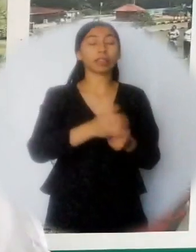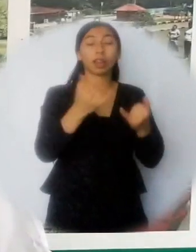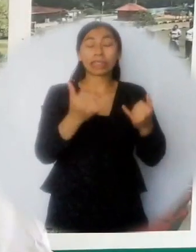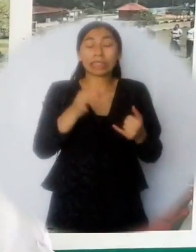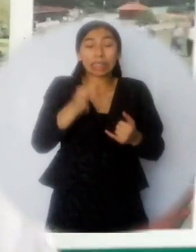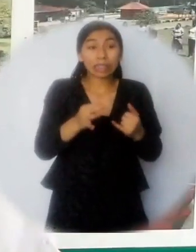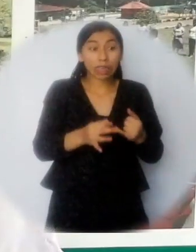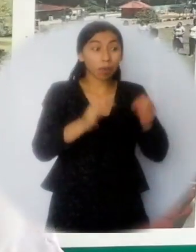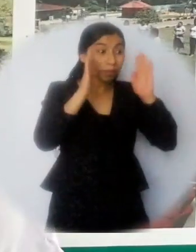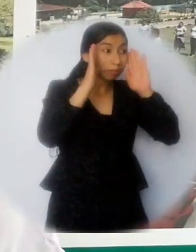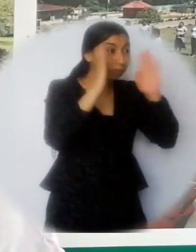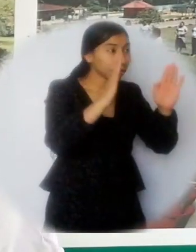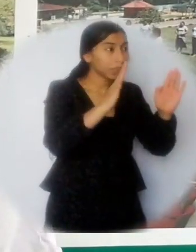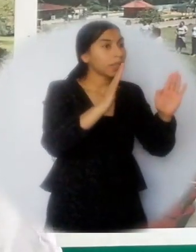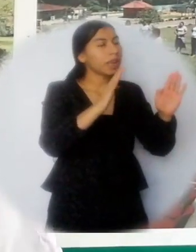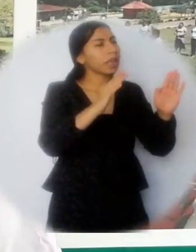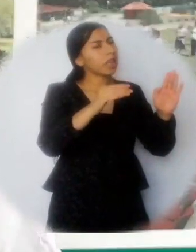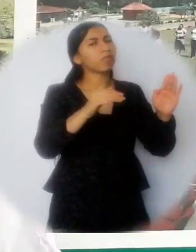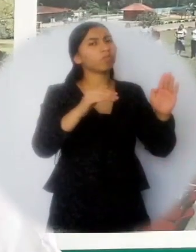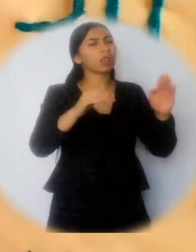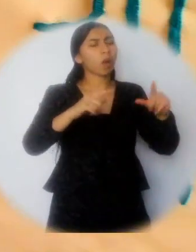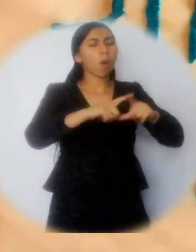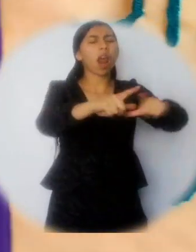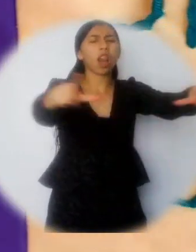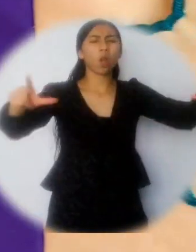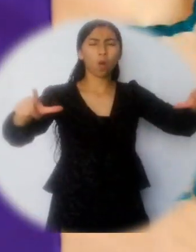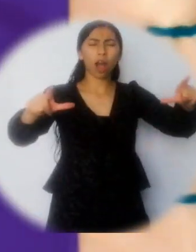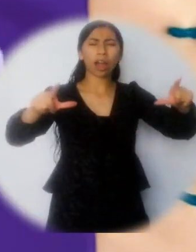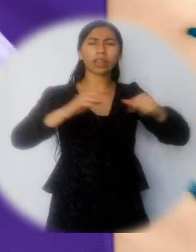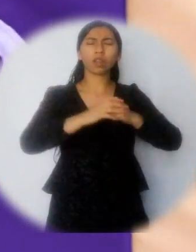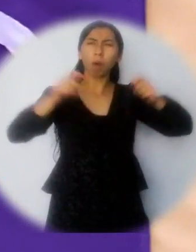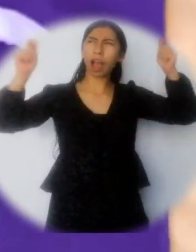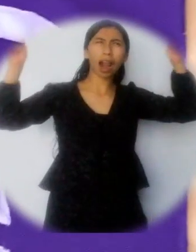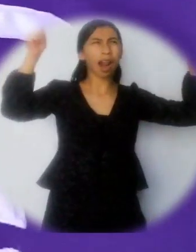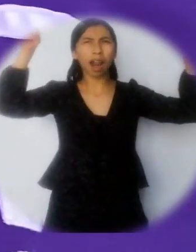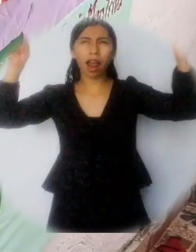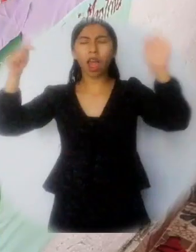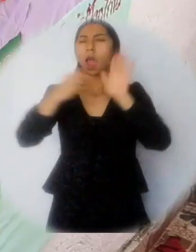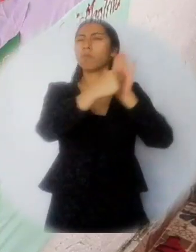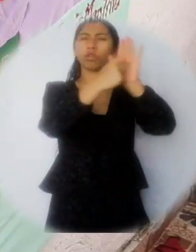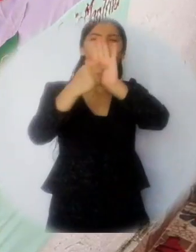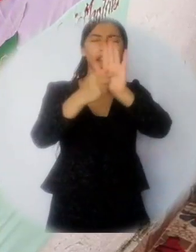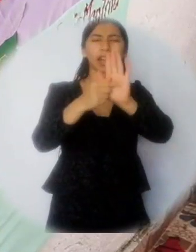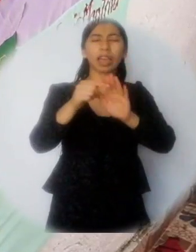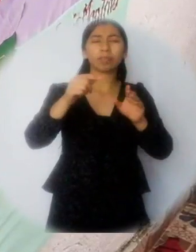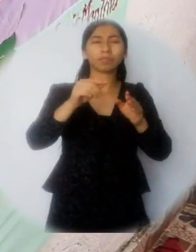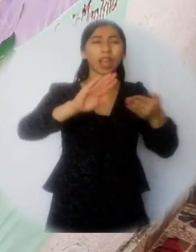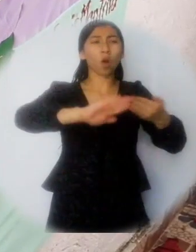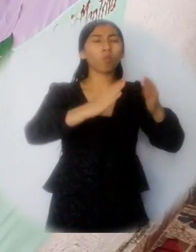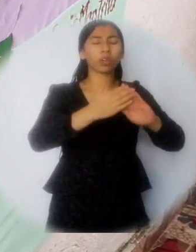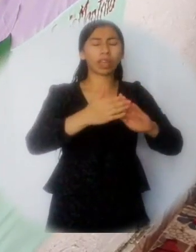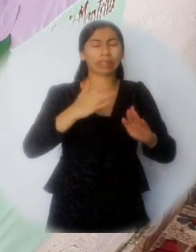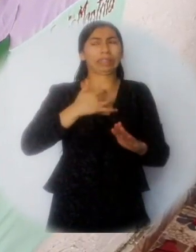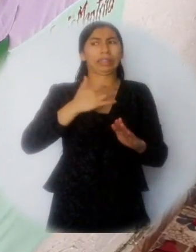siempre presente, que lo sacamos a las plazas públicas para sensibilizar a la ciudadanía. Aura vivió en carne propia el flagelo